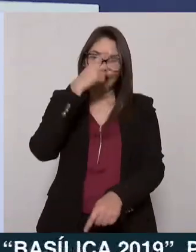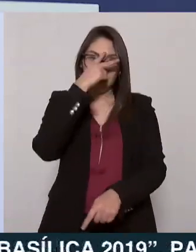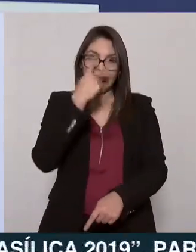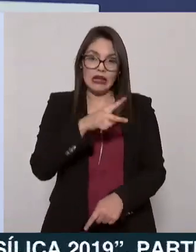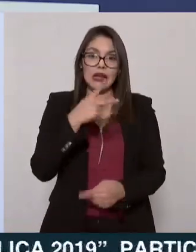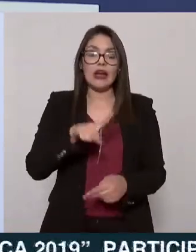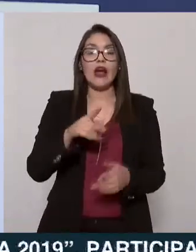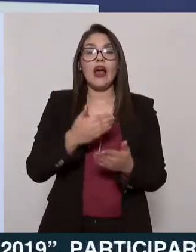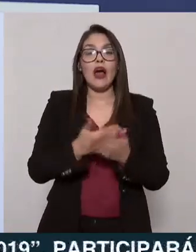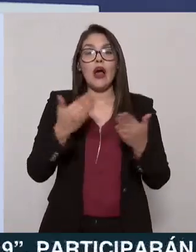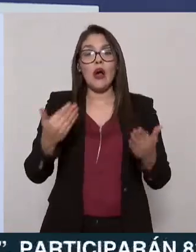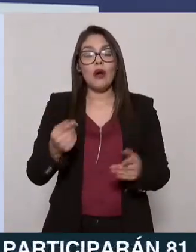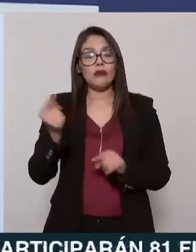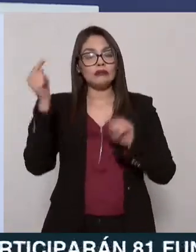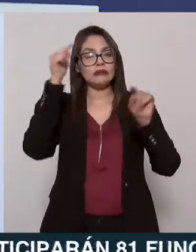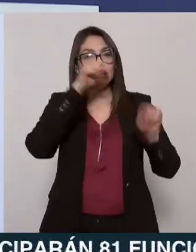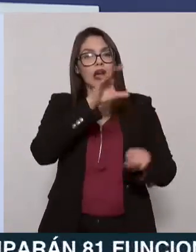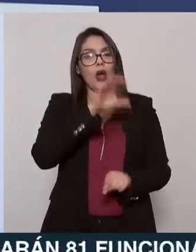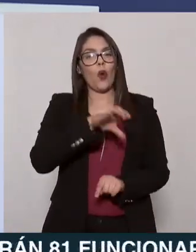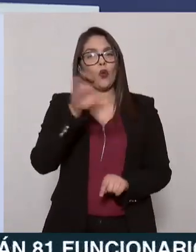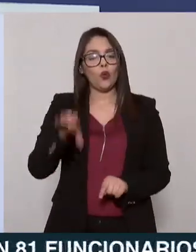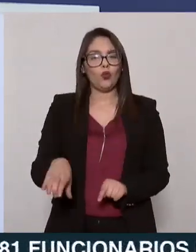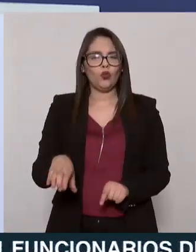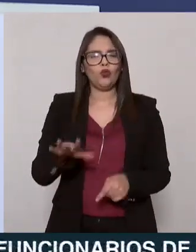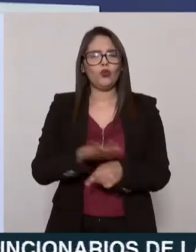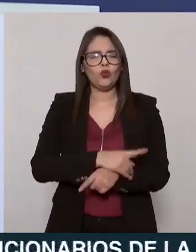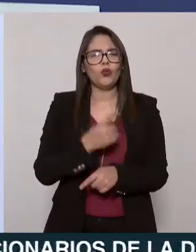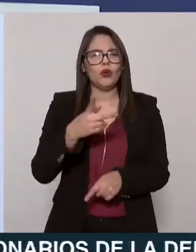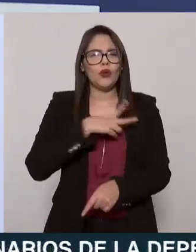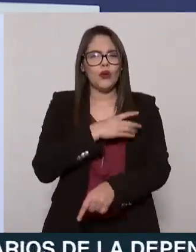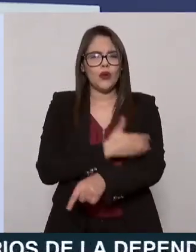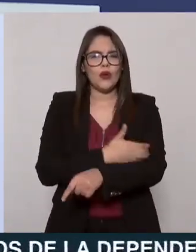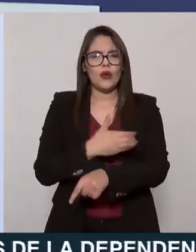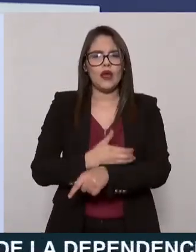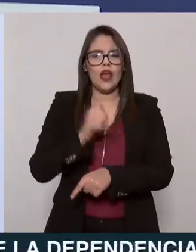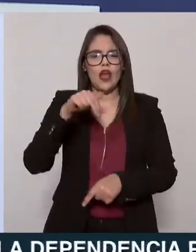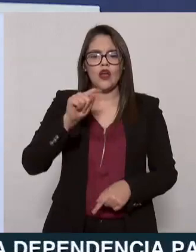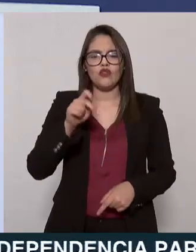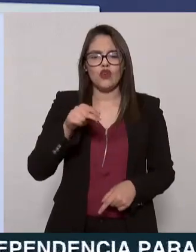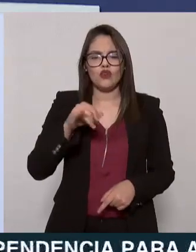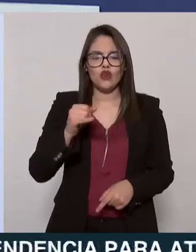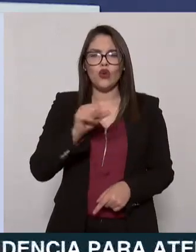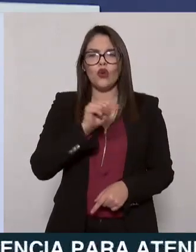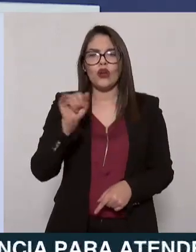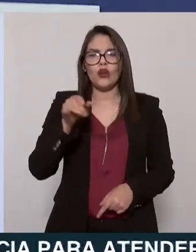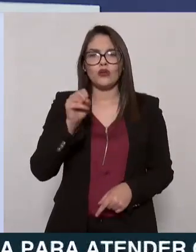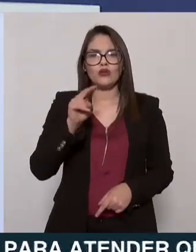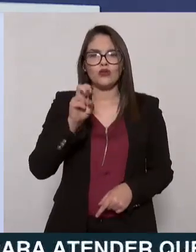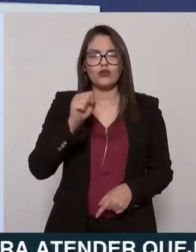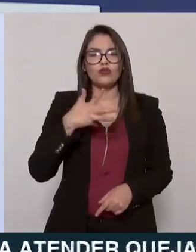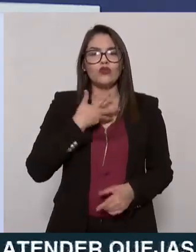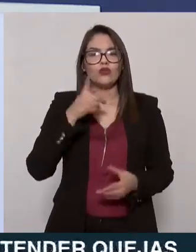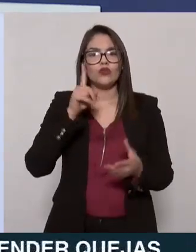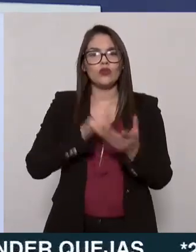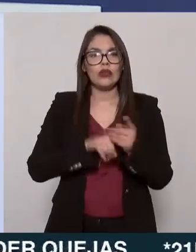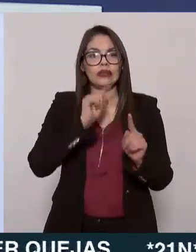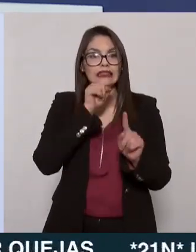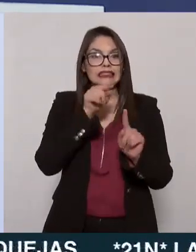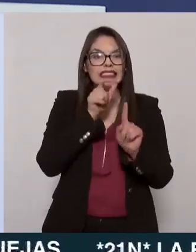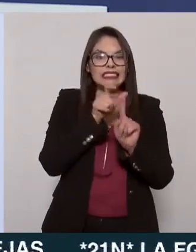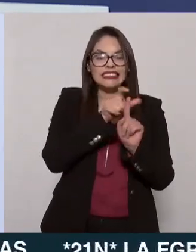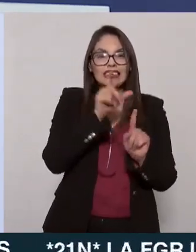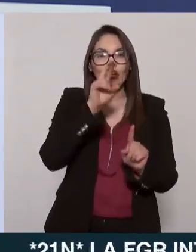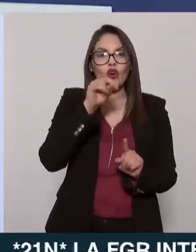Pero nosotros vamos hasta Cancún, Quintana Roo, porque mi compañero Antonio Vargas y Jesús Arias se encuentran tras la pista de Ronaldinho. El